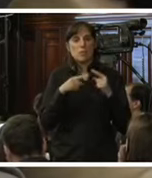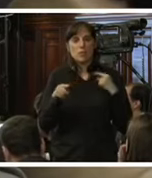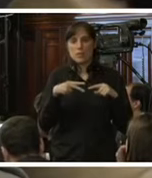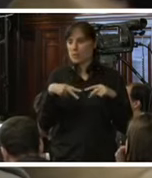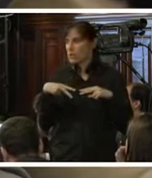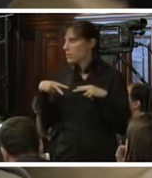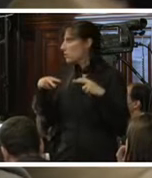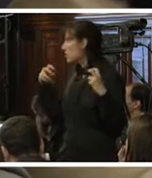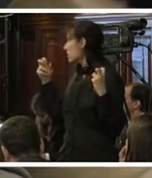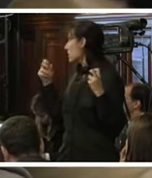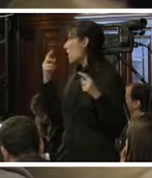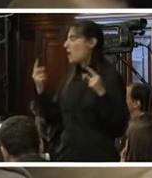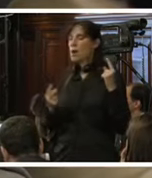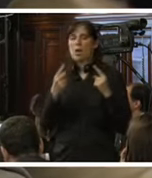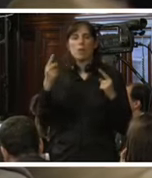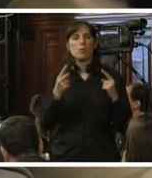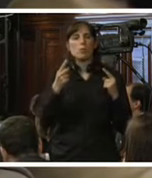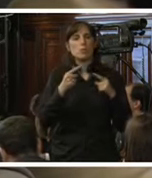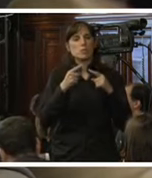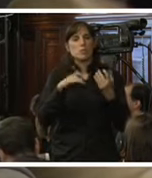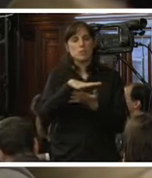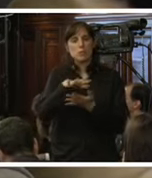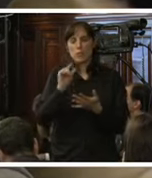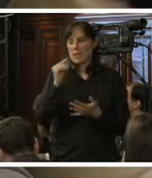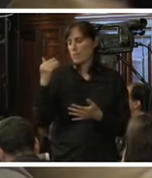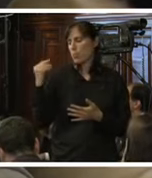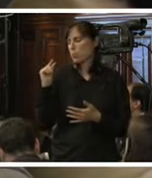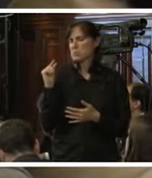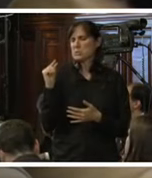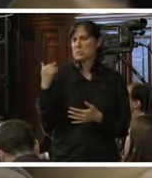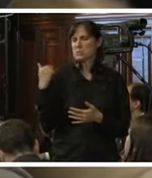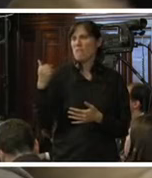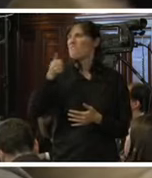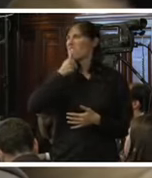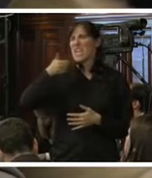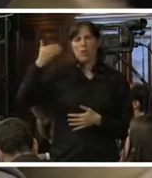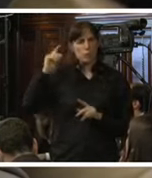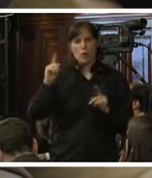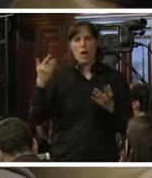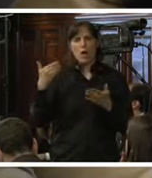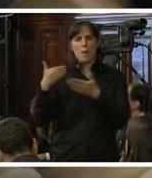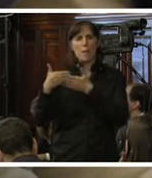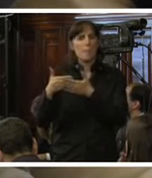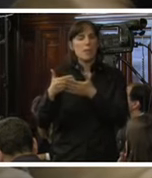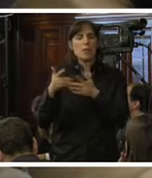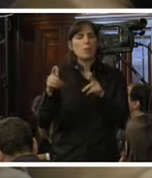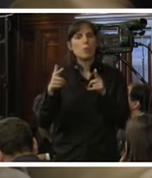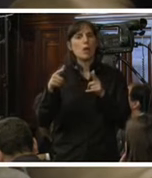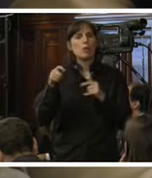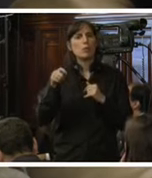casos recientes, y me refiero a recientes, no estamos hablando de casos de antaño. Casi no existen juicios